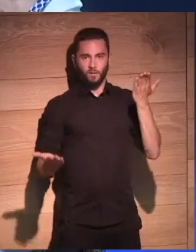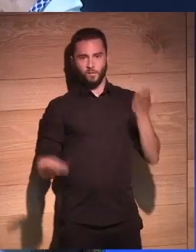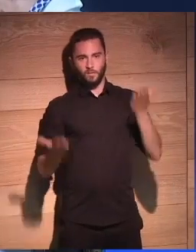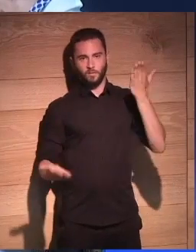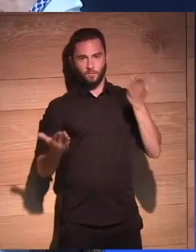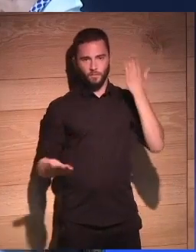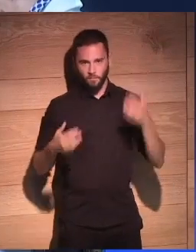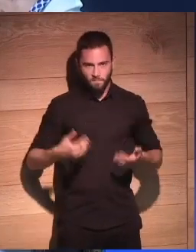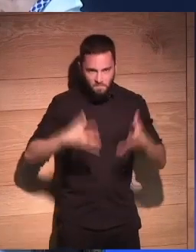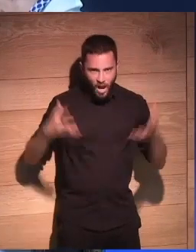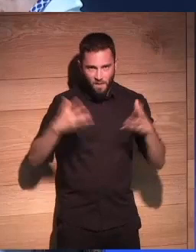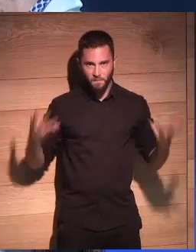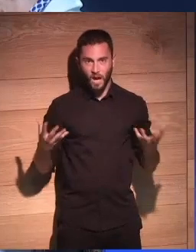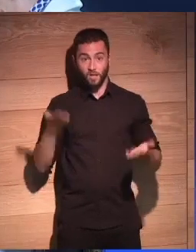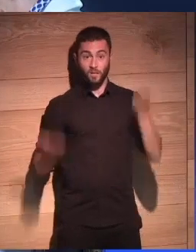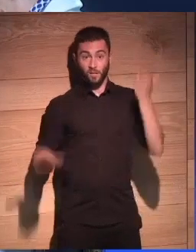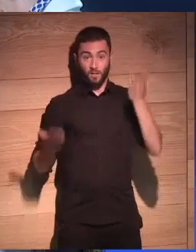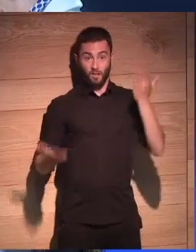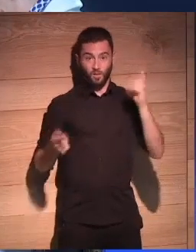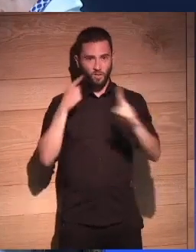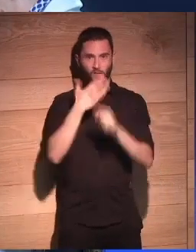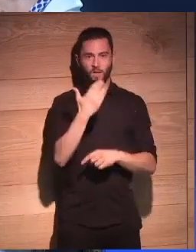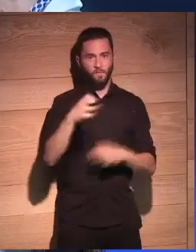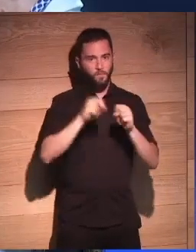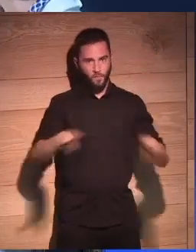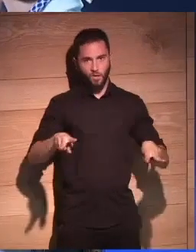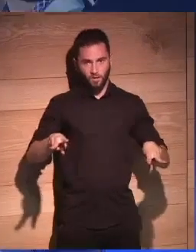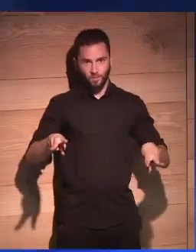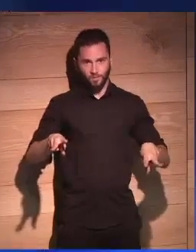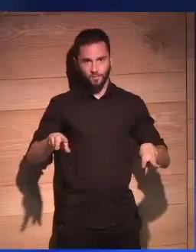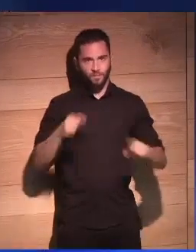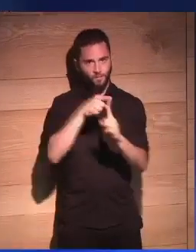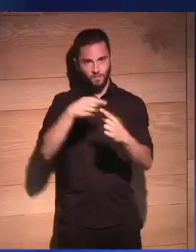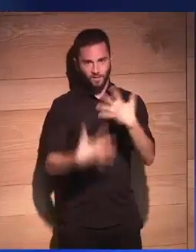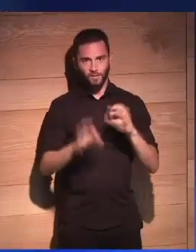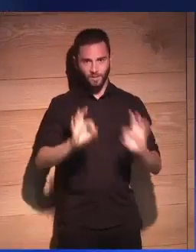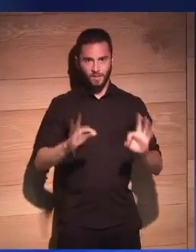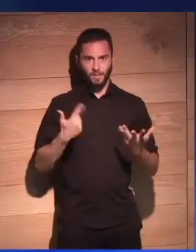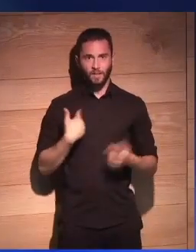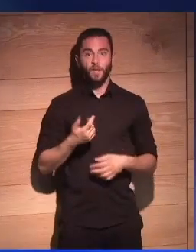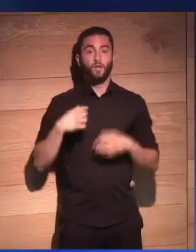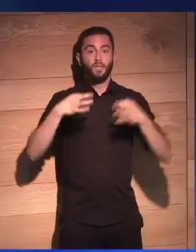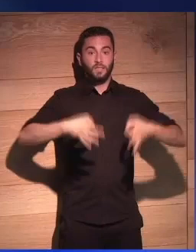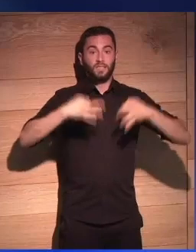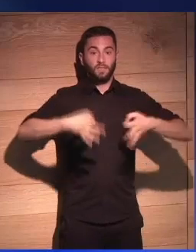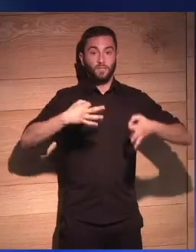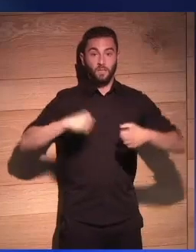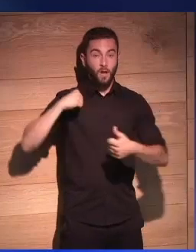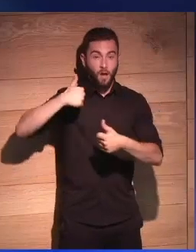es un problema para envejecer. Obviamente es más fácil, y siempre ha sido así. No, no es un monopolio del mundo moderno. Si uno